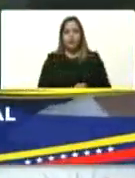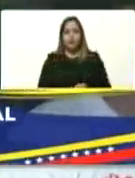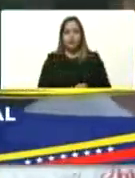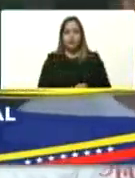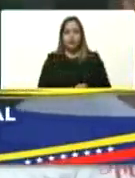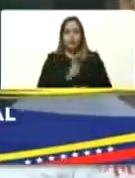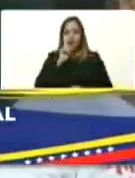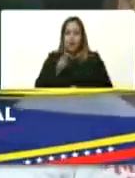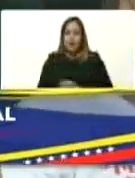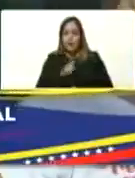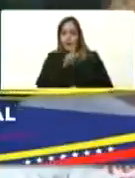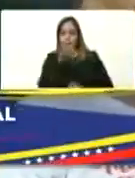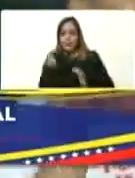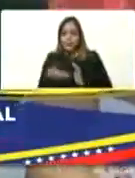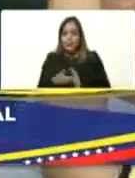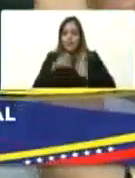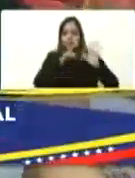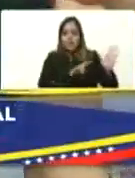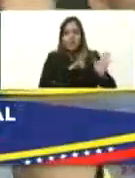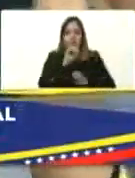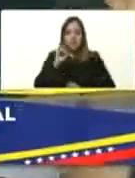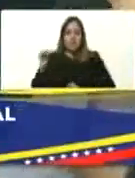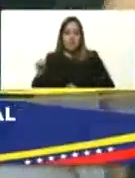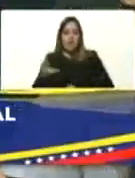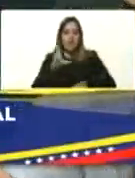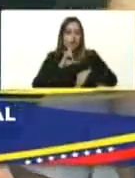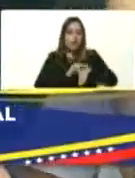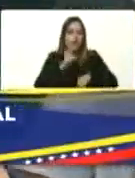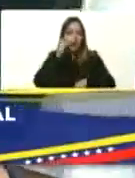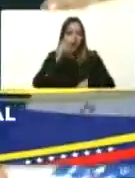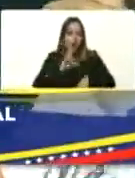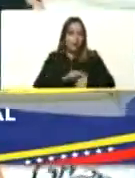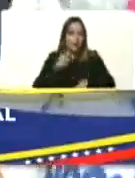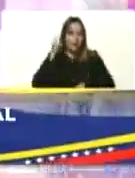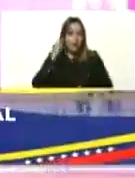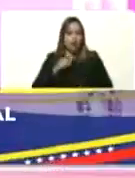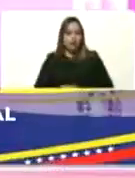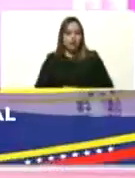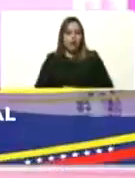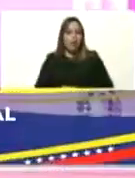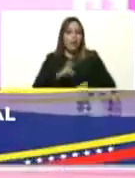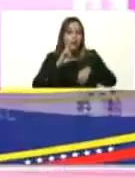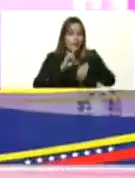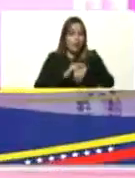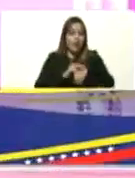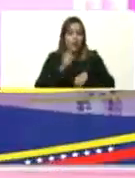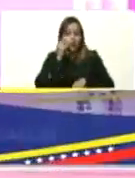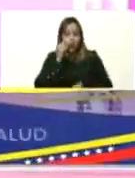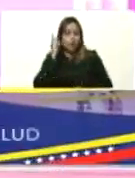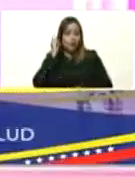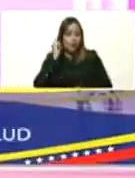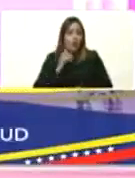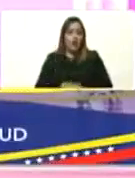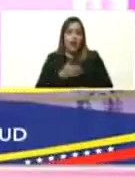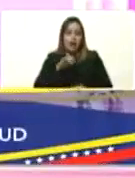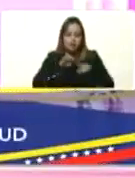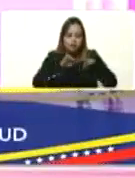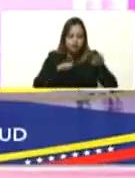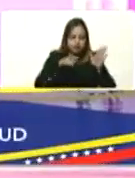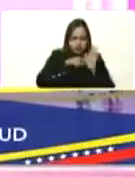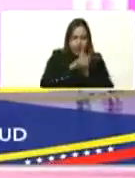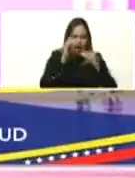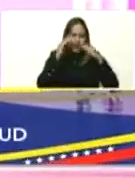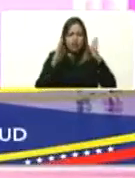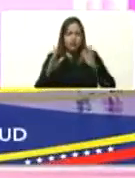Tenemos 1.700 médicos y médicas, ginecostetras, que están allí en nuestros consultorios para hacer